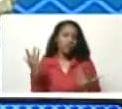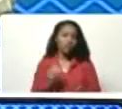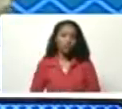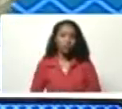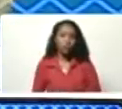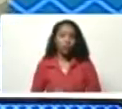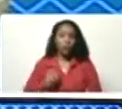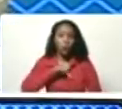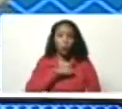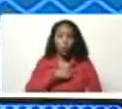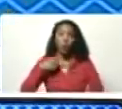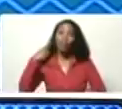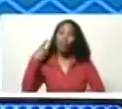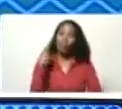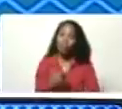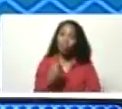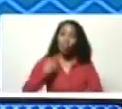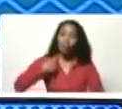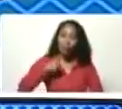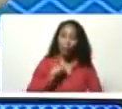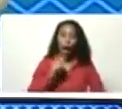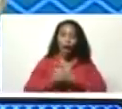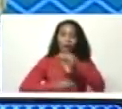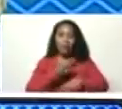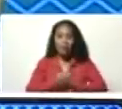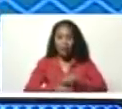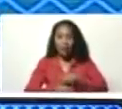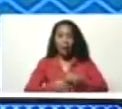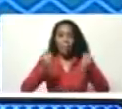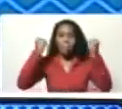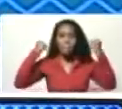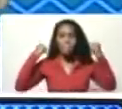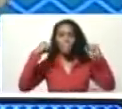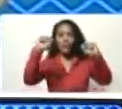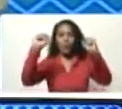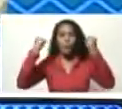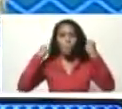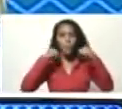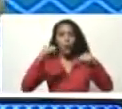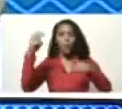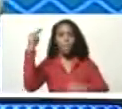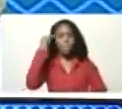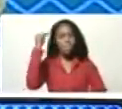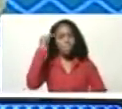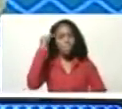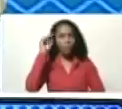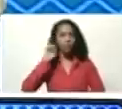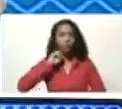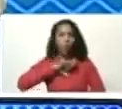Y nosotros debemos hacer un ejercicio permanente de memoria histórica.